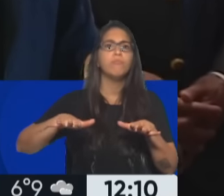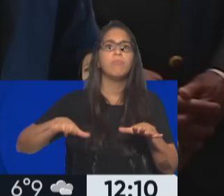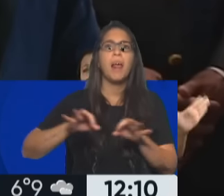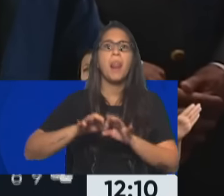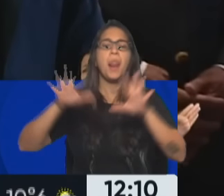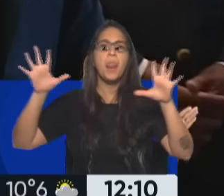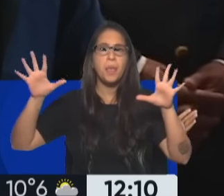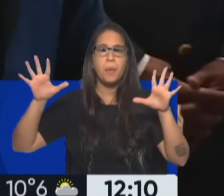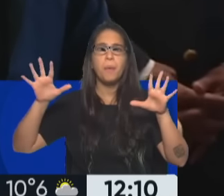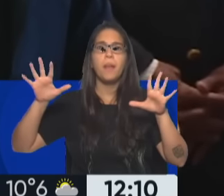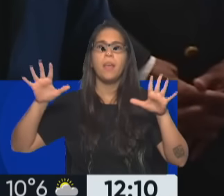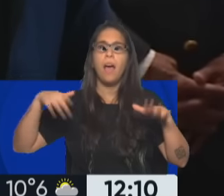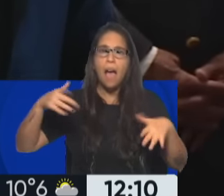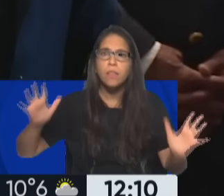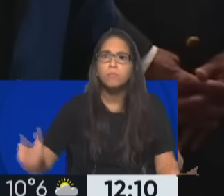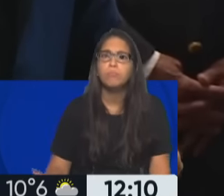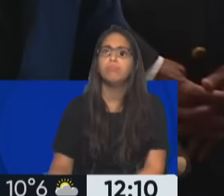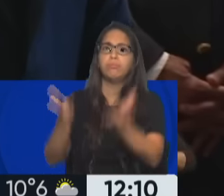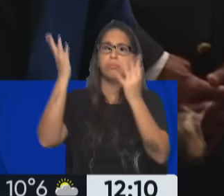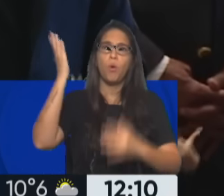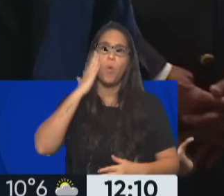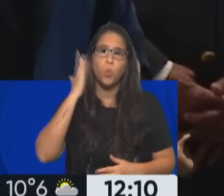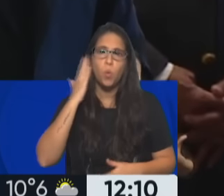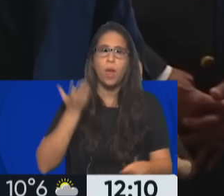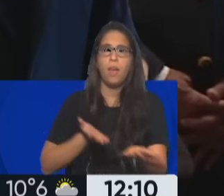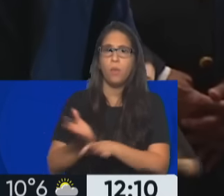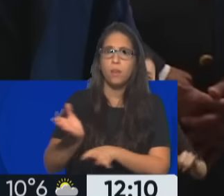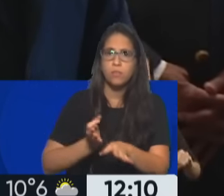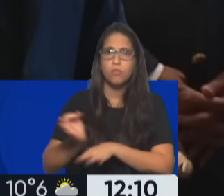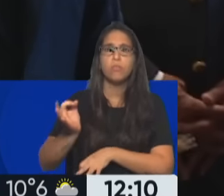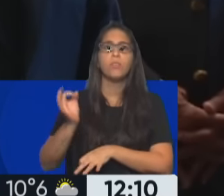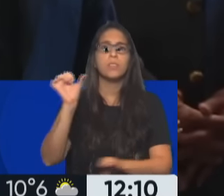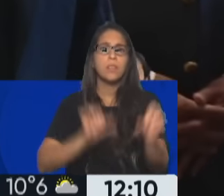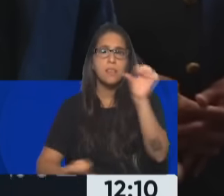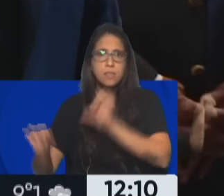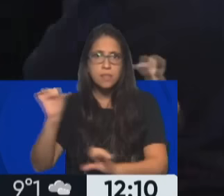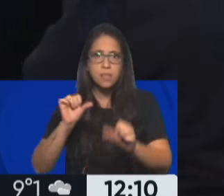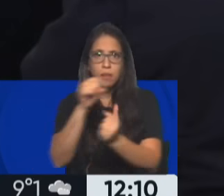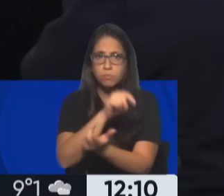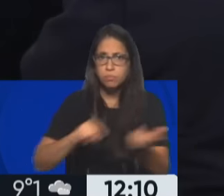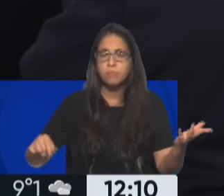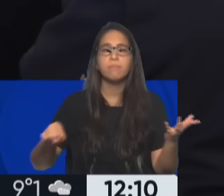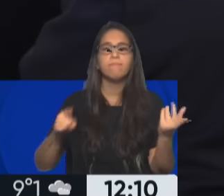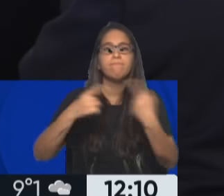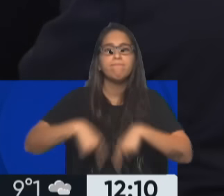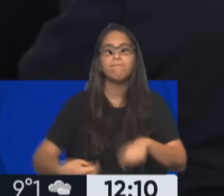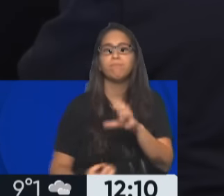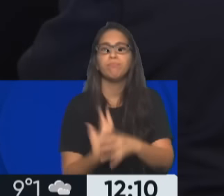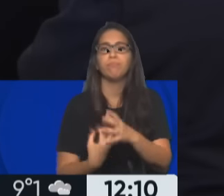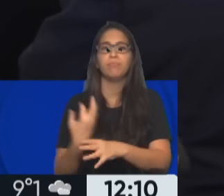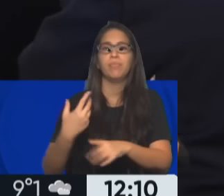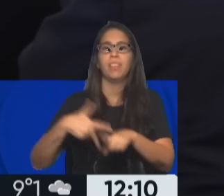irrestricta en el que prosperó la cultura, la educación, las ciencias y la innovación